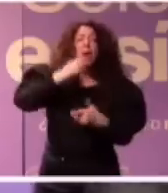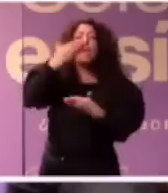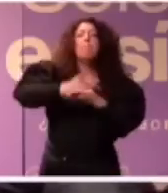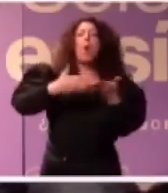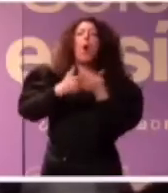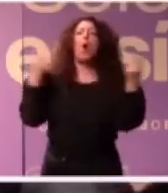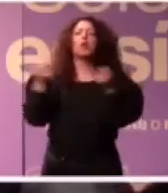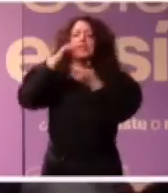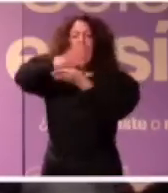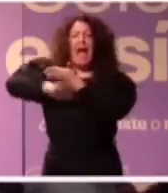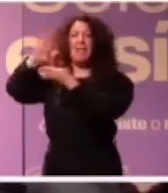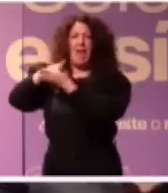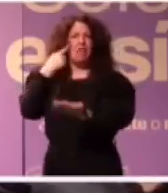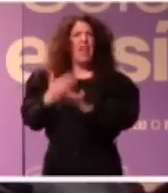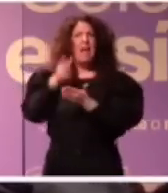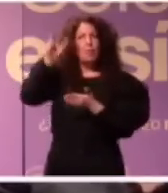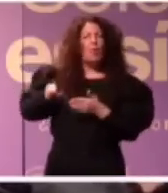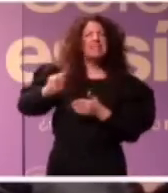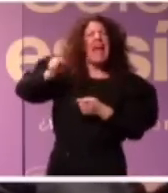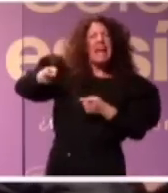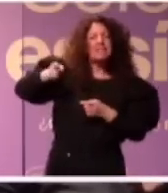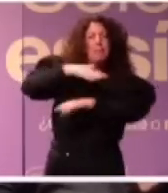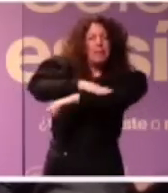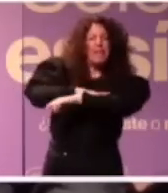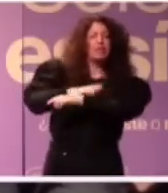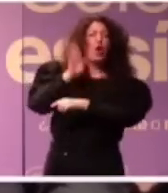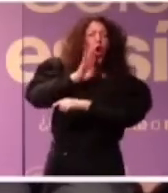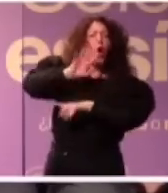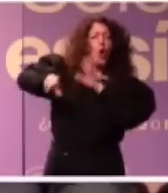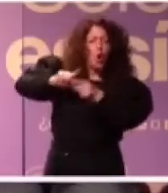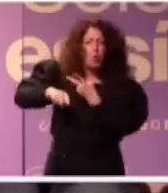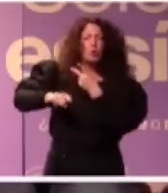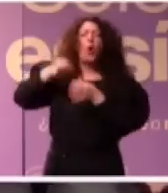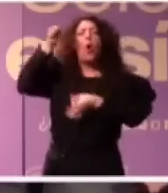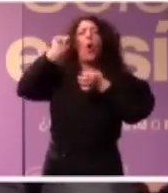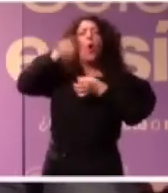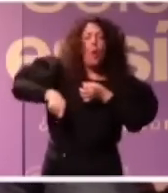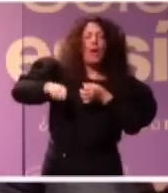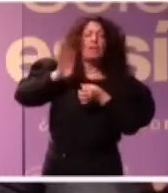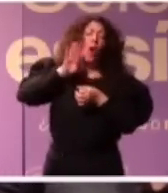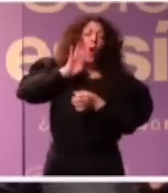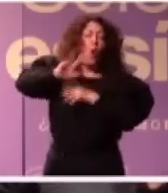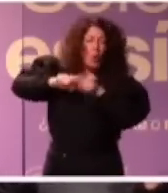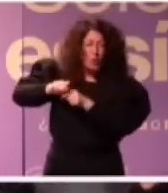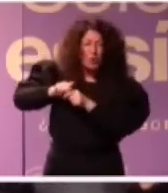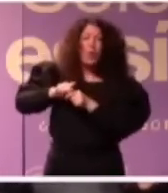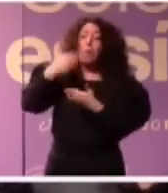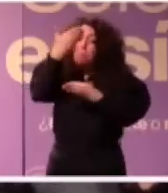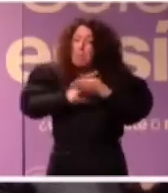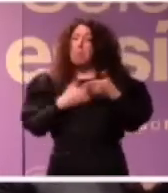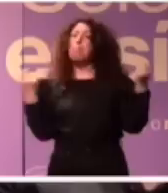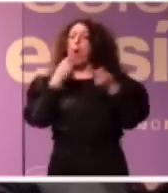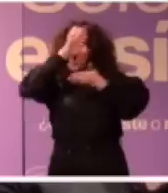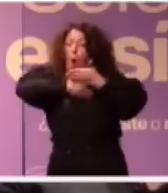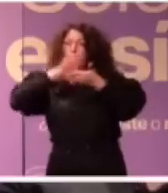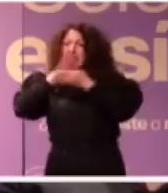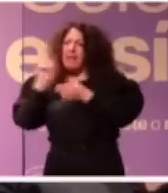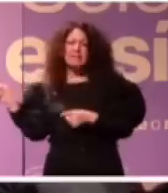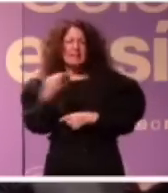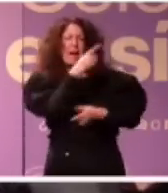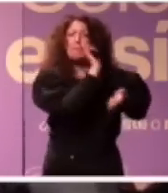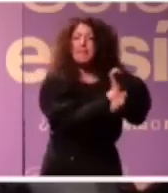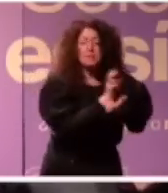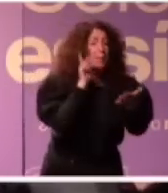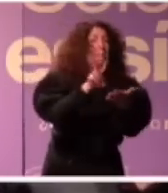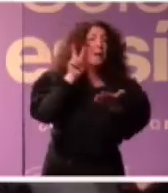demostrado que había un exministro corrupto, un juez corrupto que ha entrado en prisión? ¿Cuántas portadas ha ocupado ese juez corrupto entrando en prisión y